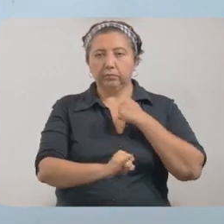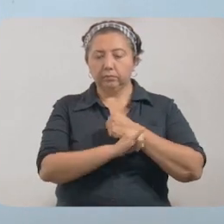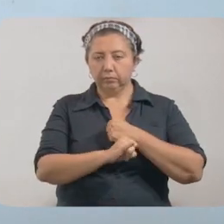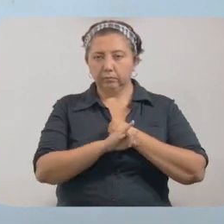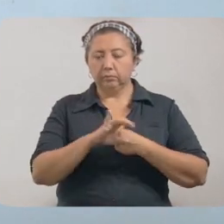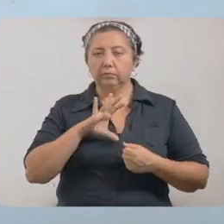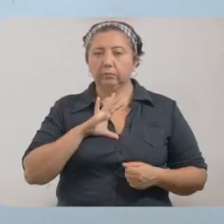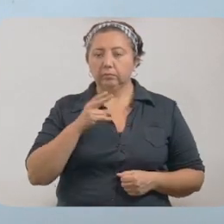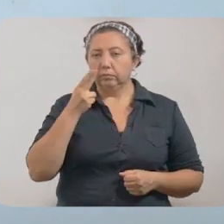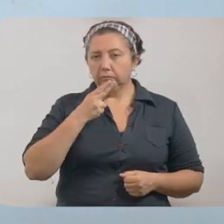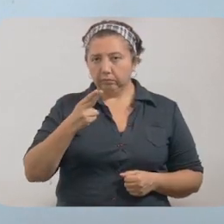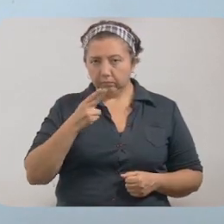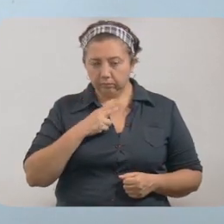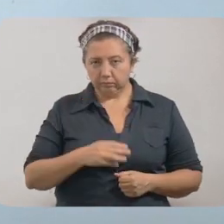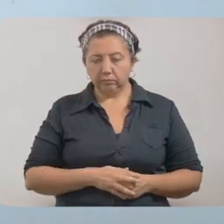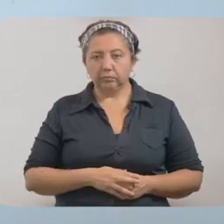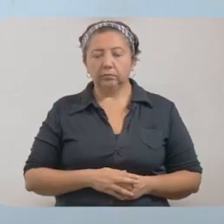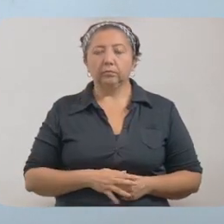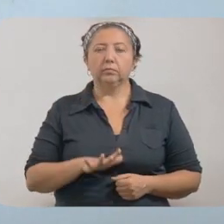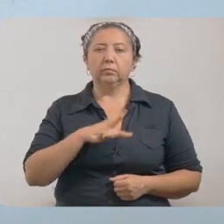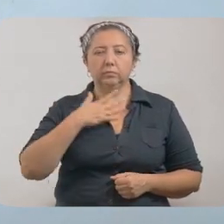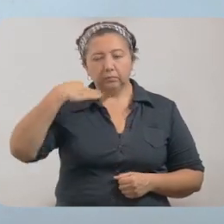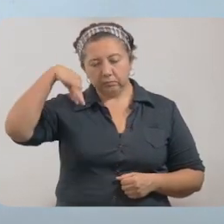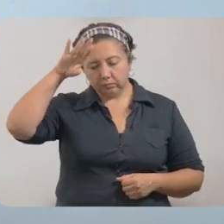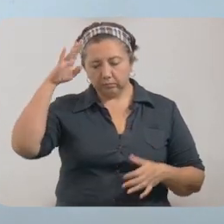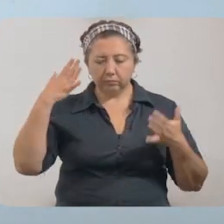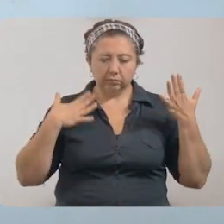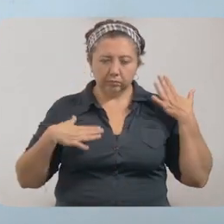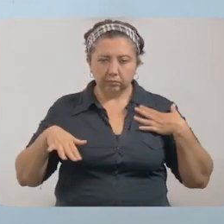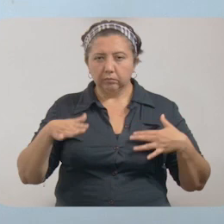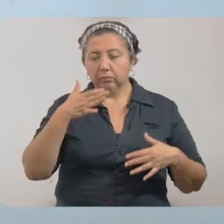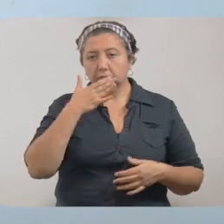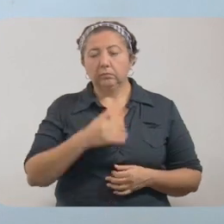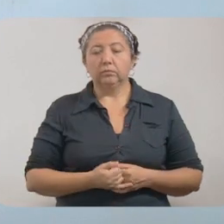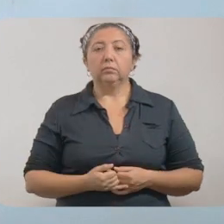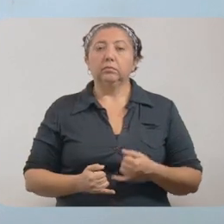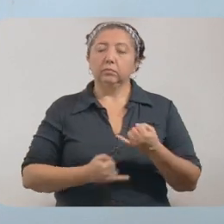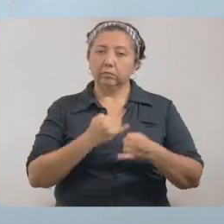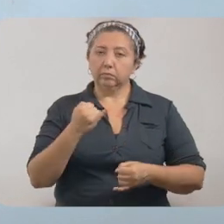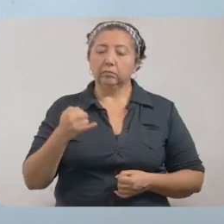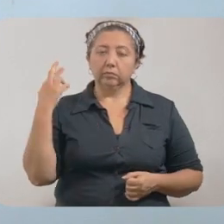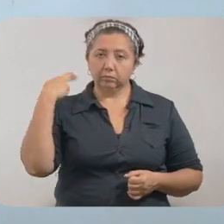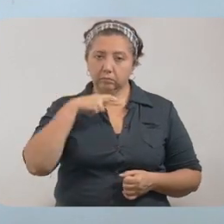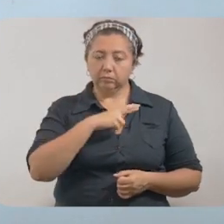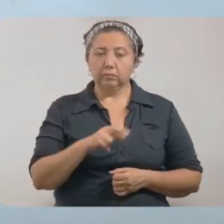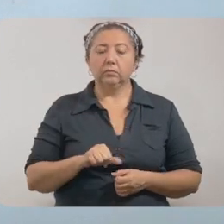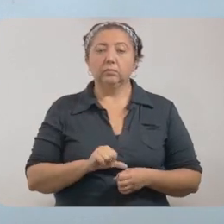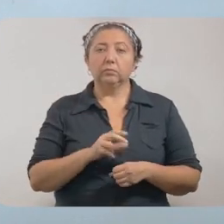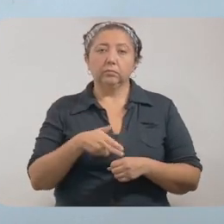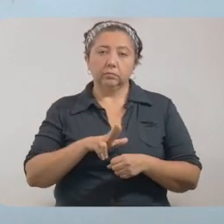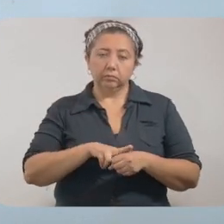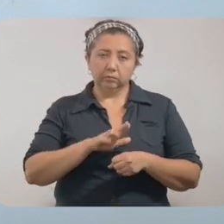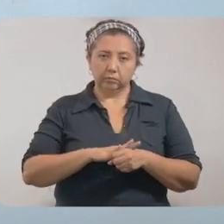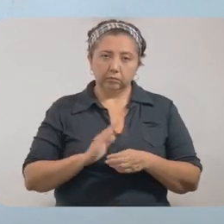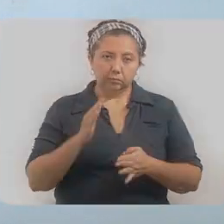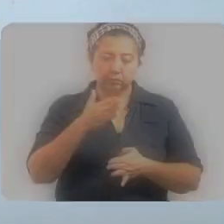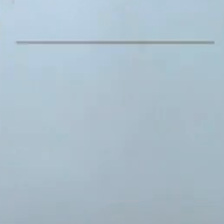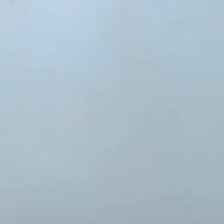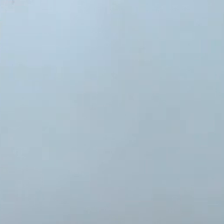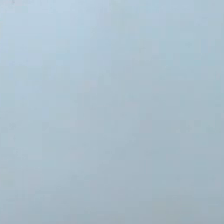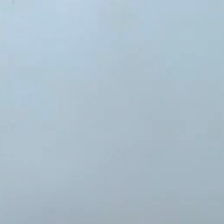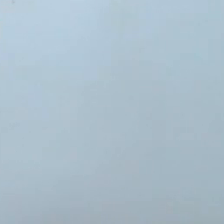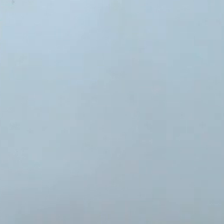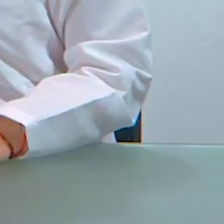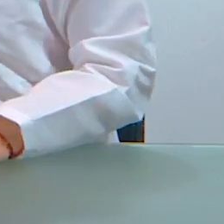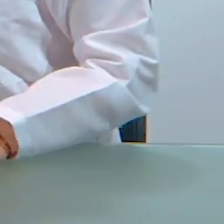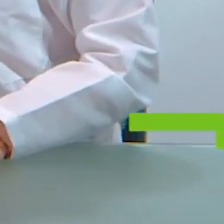VIH, cáncer o tabaquismo, si presentan fiebre, cansancio o tos seca, acudir de inmediato al centro de salud más cercano. Este